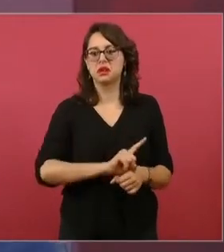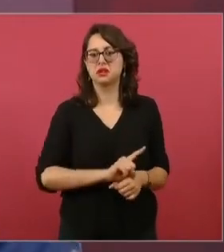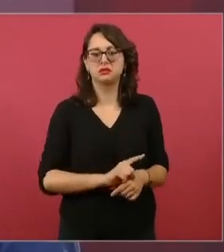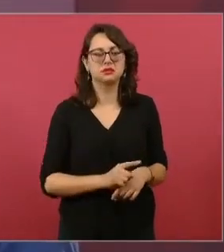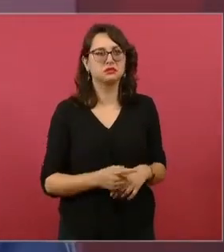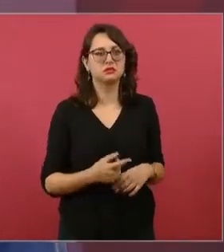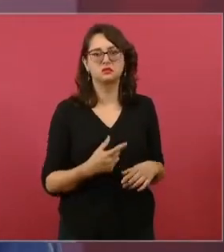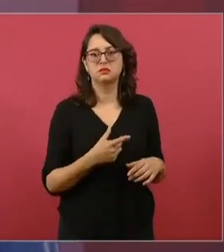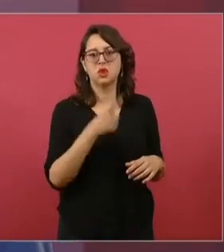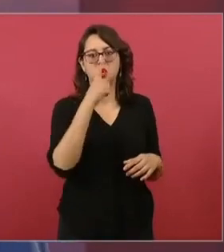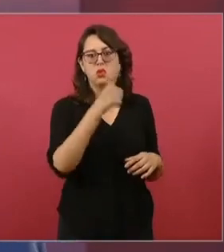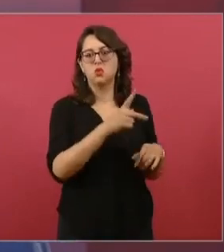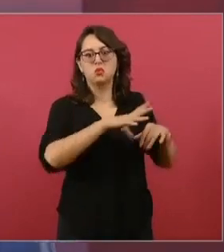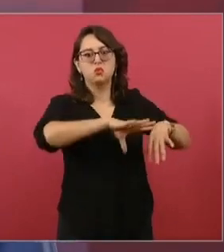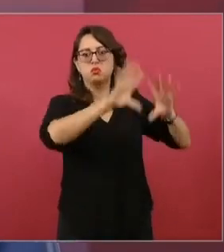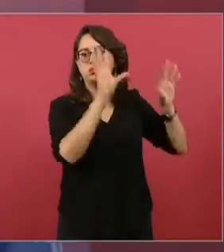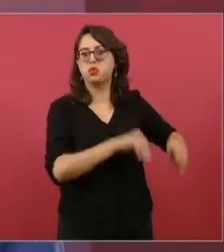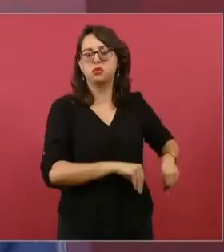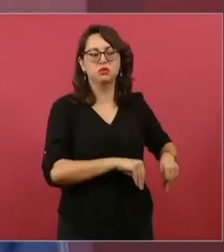trabajadores.